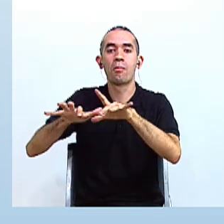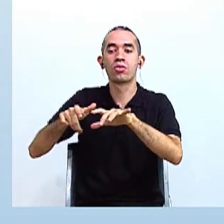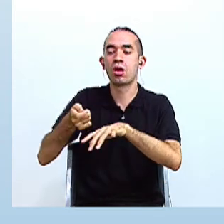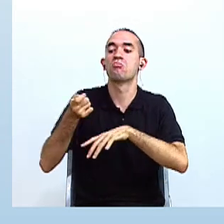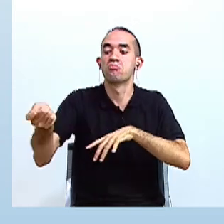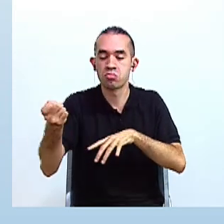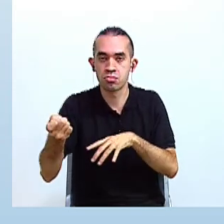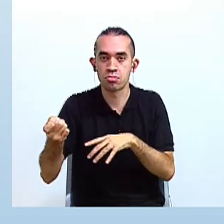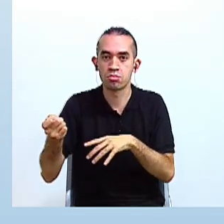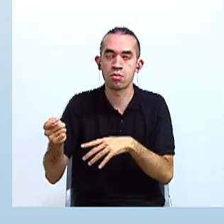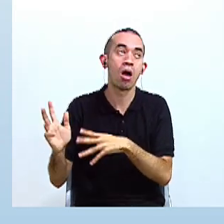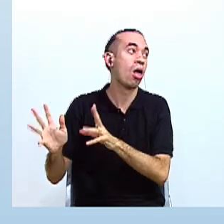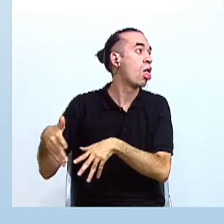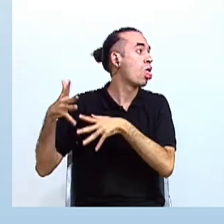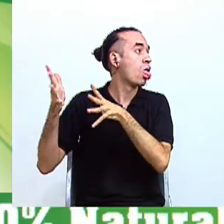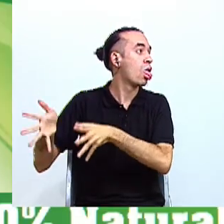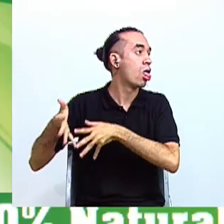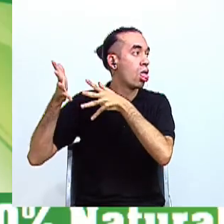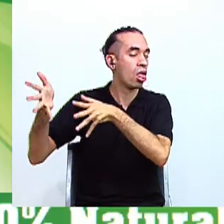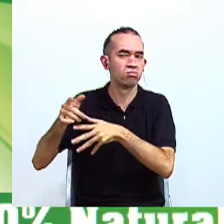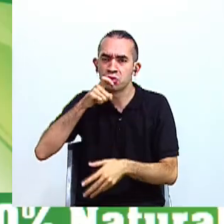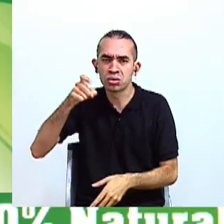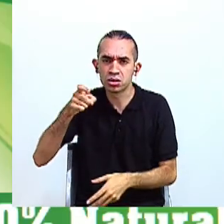en cuenta el gasto que se puede estar generando.